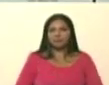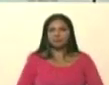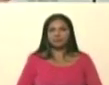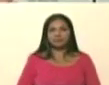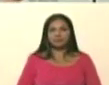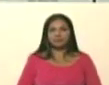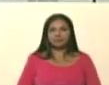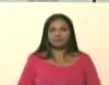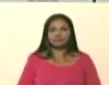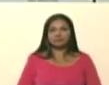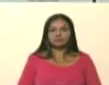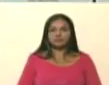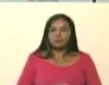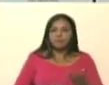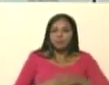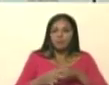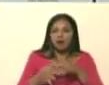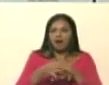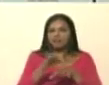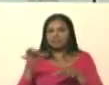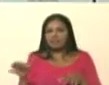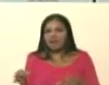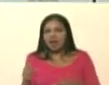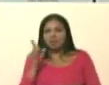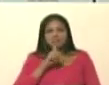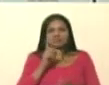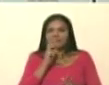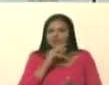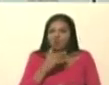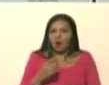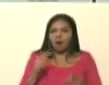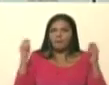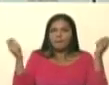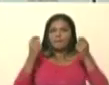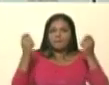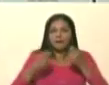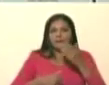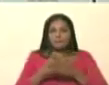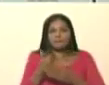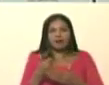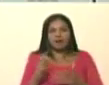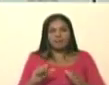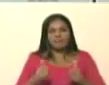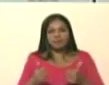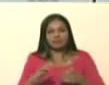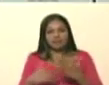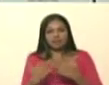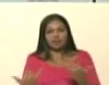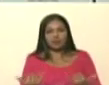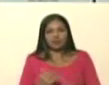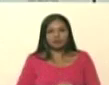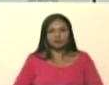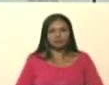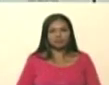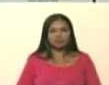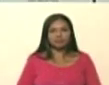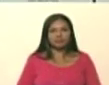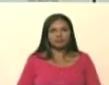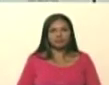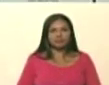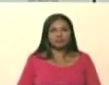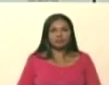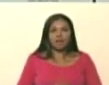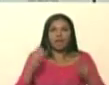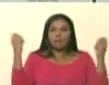vamos a dejar vamos a auto mentirnos que la prosperidad va a surgir de la nada que la